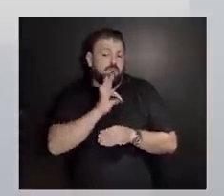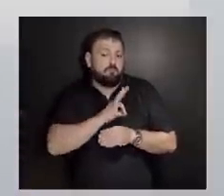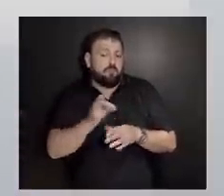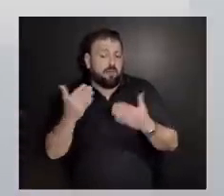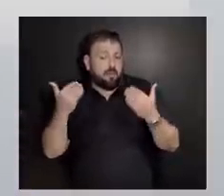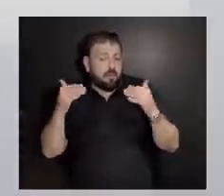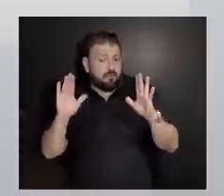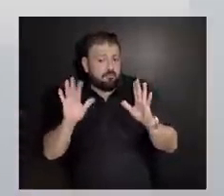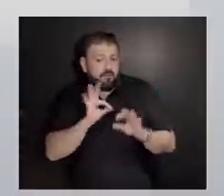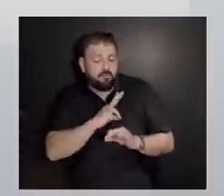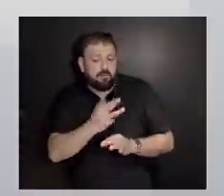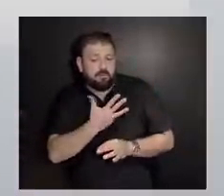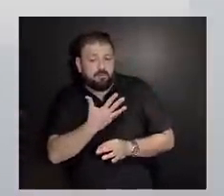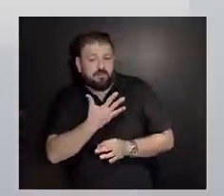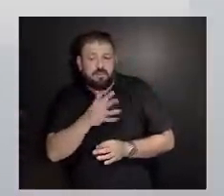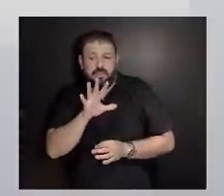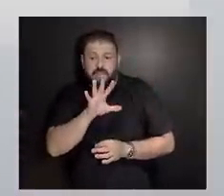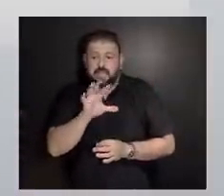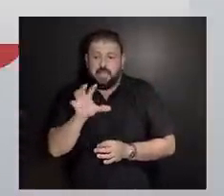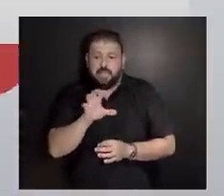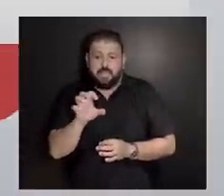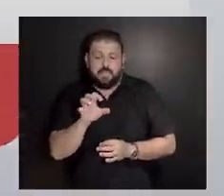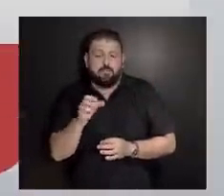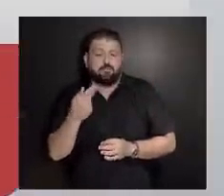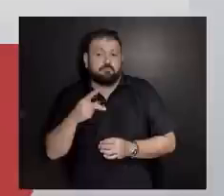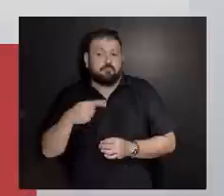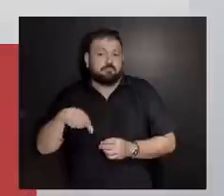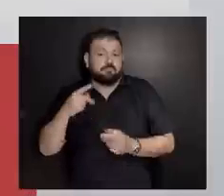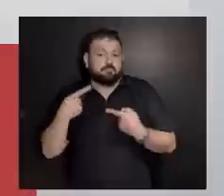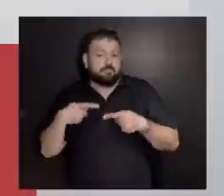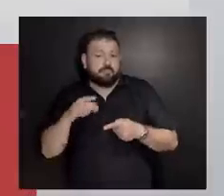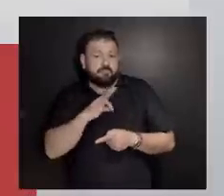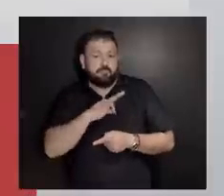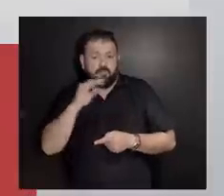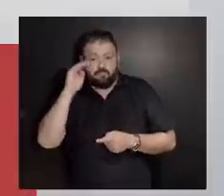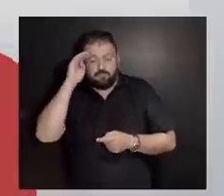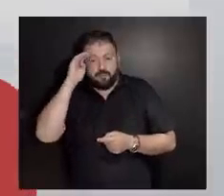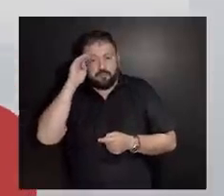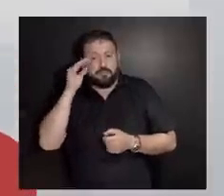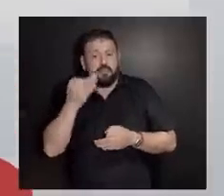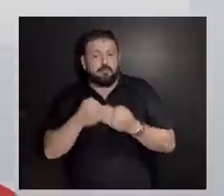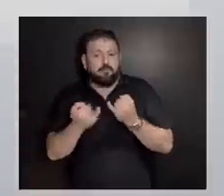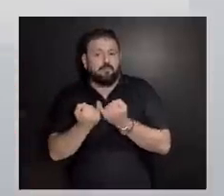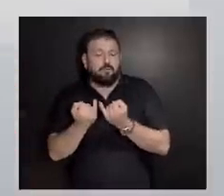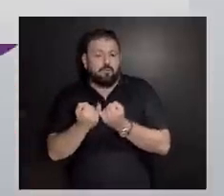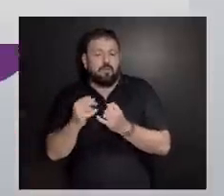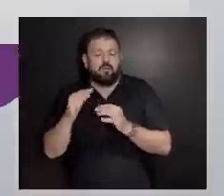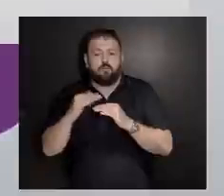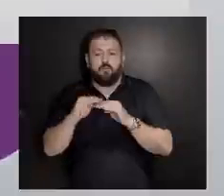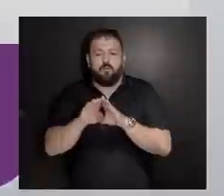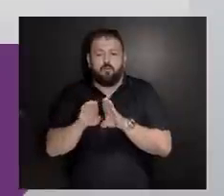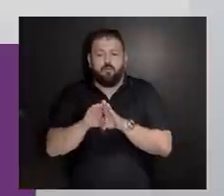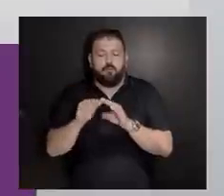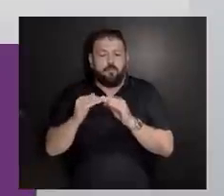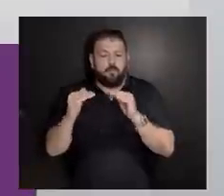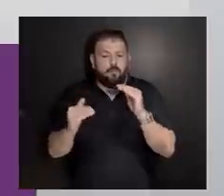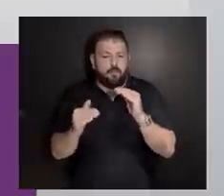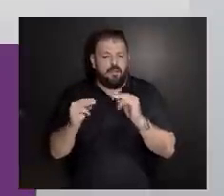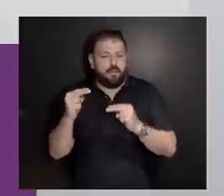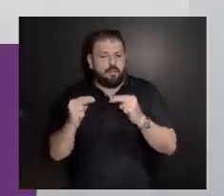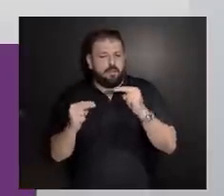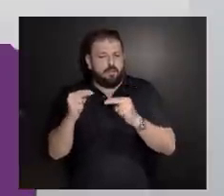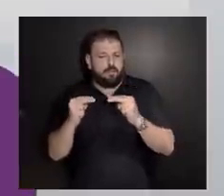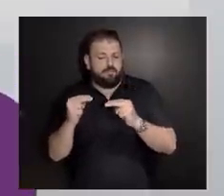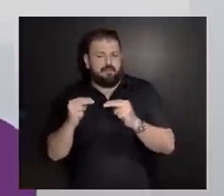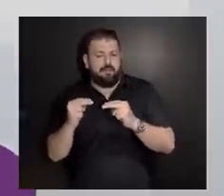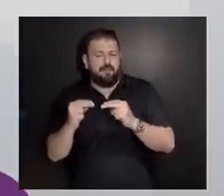500 y para ellos una hipoglucemia la podemos pensar como una baja también en estos niveles de glucosa de manera muy drástica. O sea, a lo